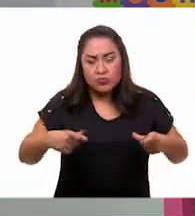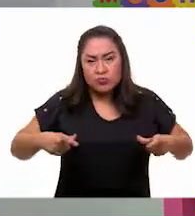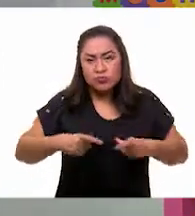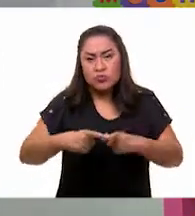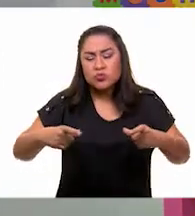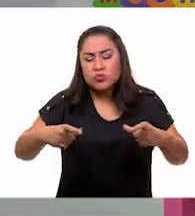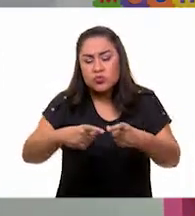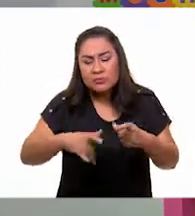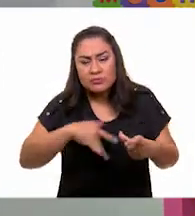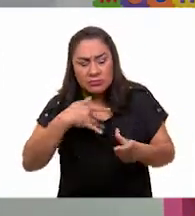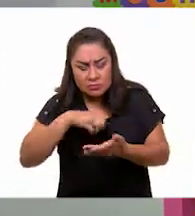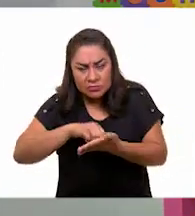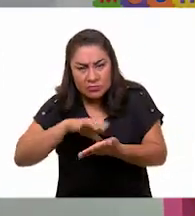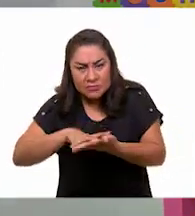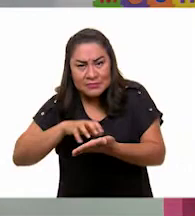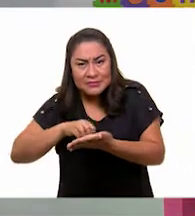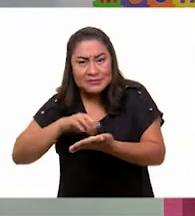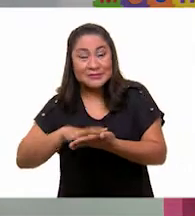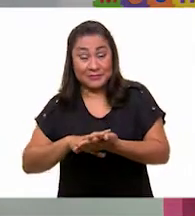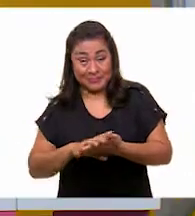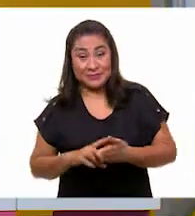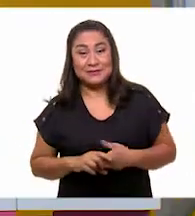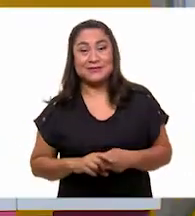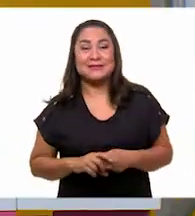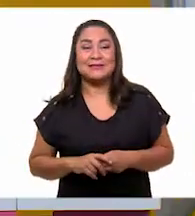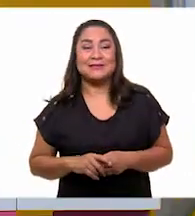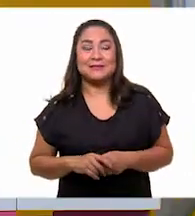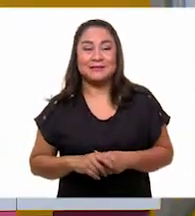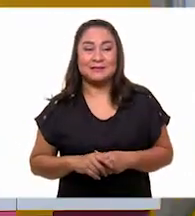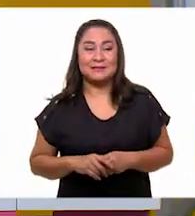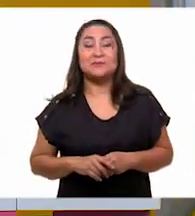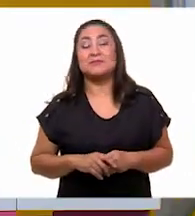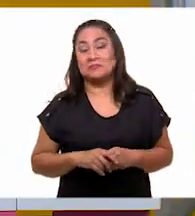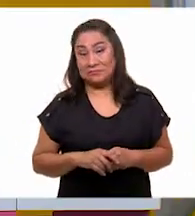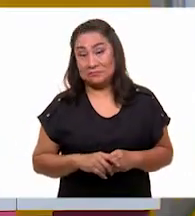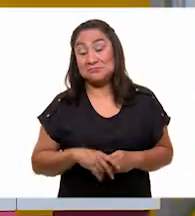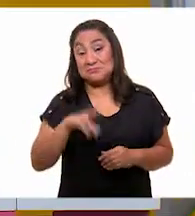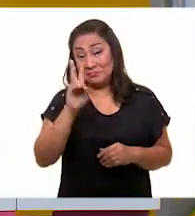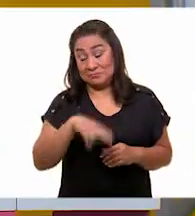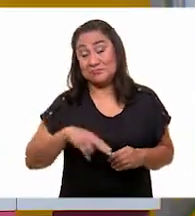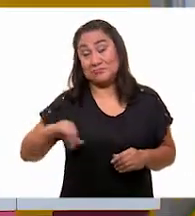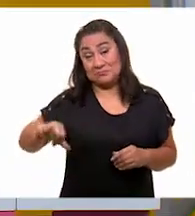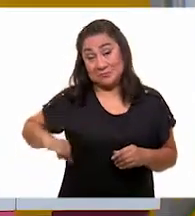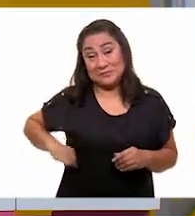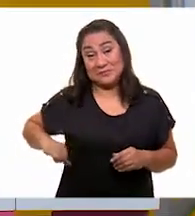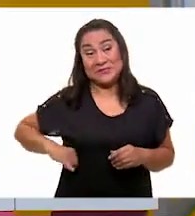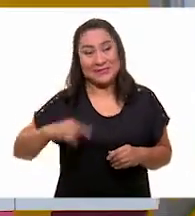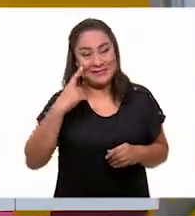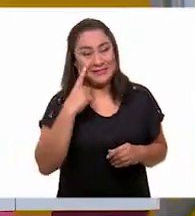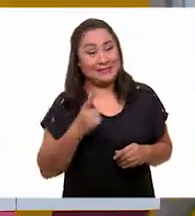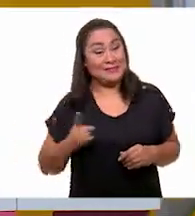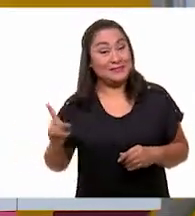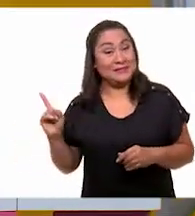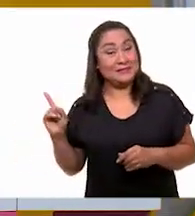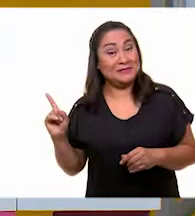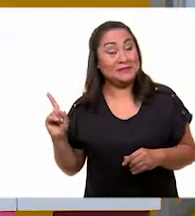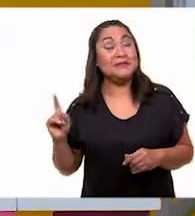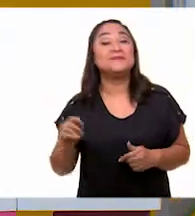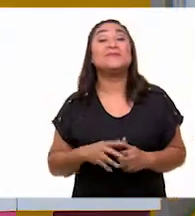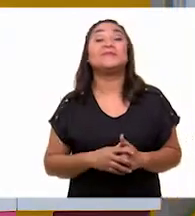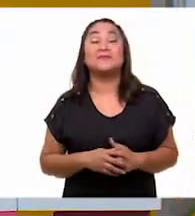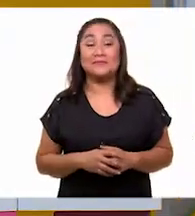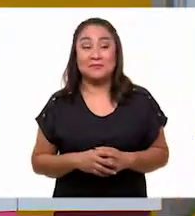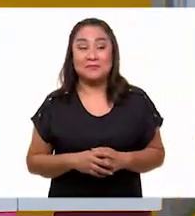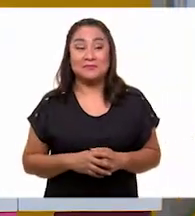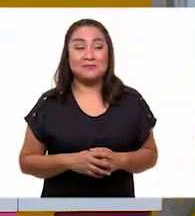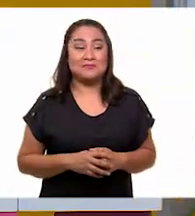encuentren en casa y registrar sus resultados. Me parece muy interesante. Oye, mira, no soy tan mal. Ah,